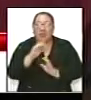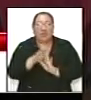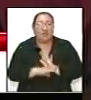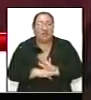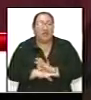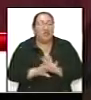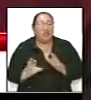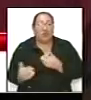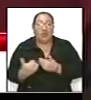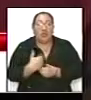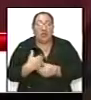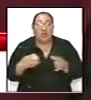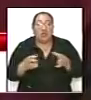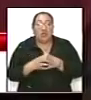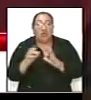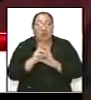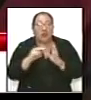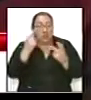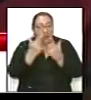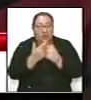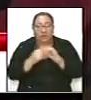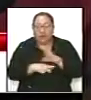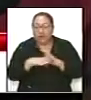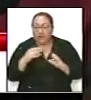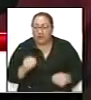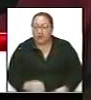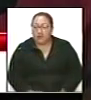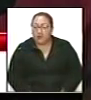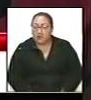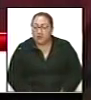ha entrado a la región militar sur y lo que ha salido,